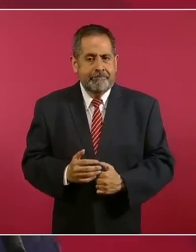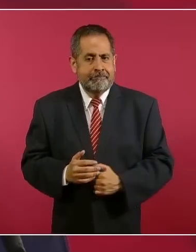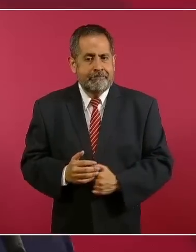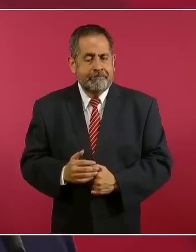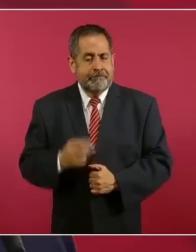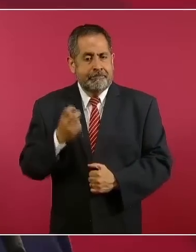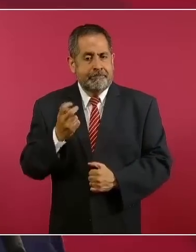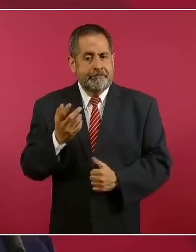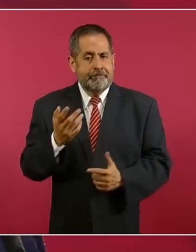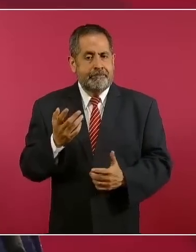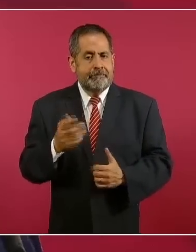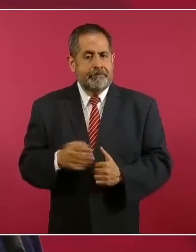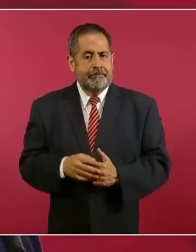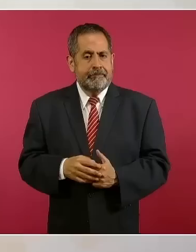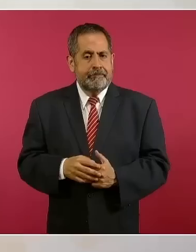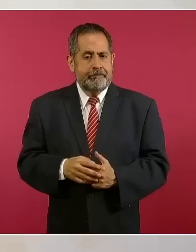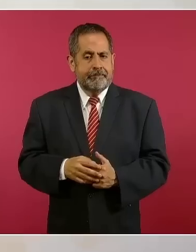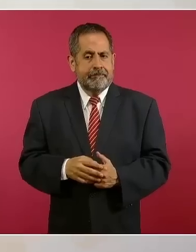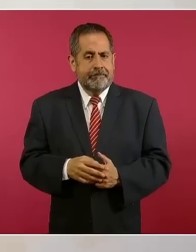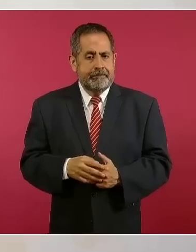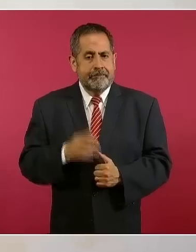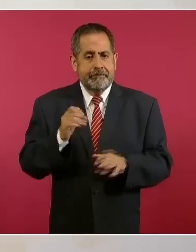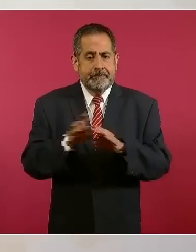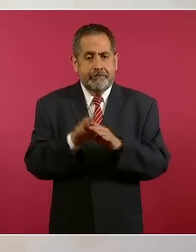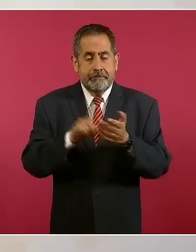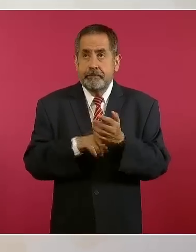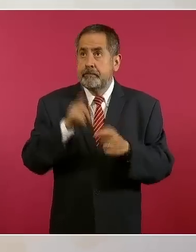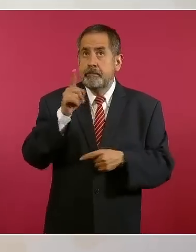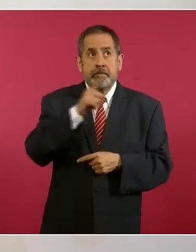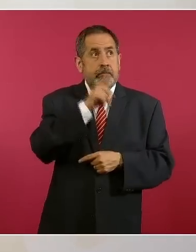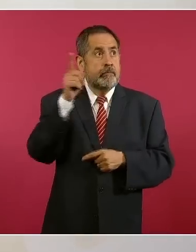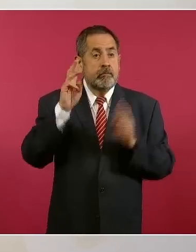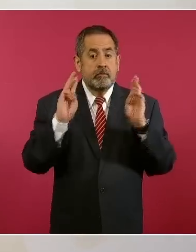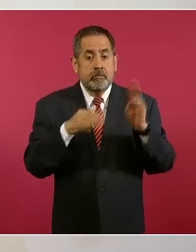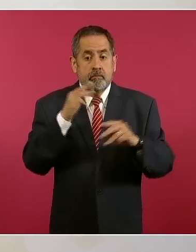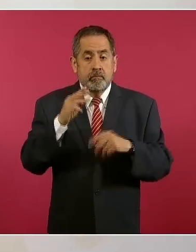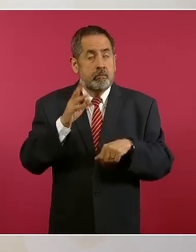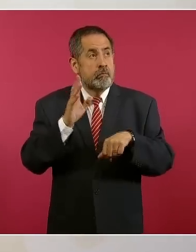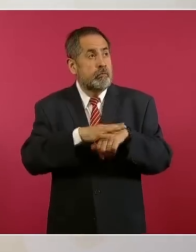y aumentó el precio de las materias primas en el mundo,